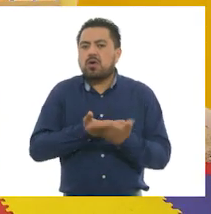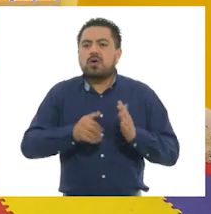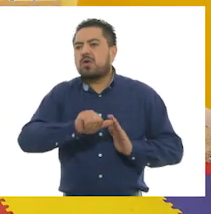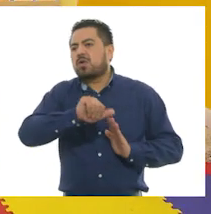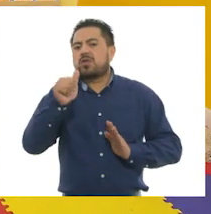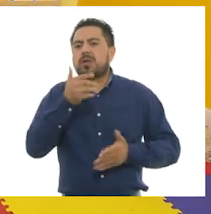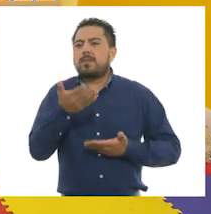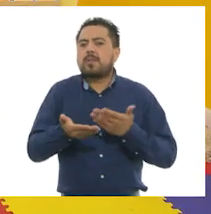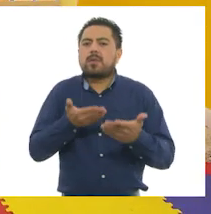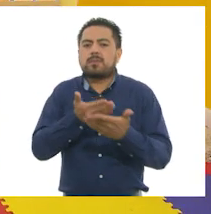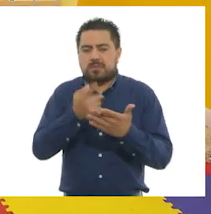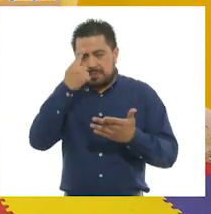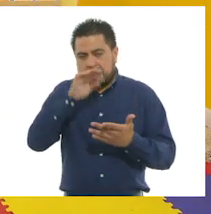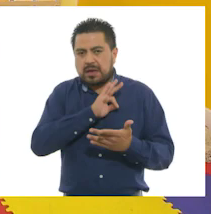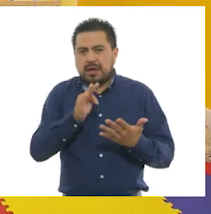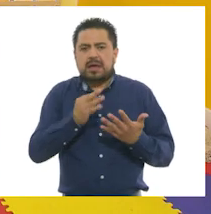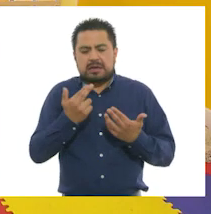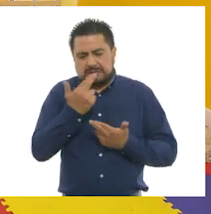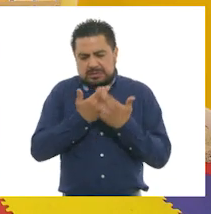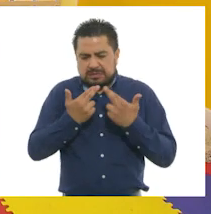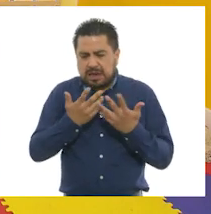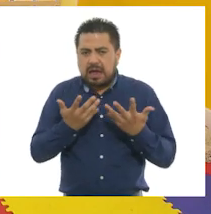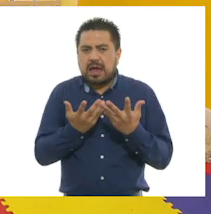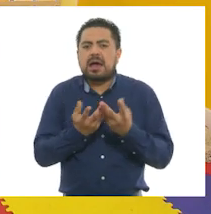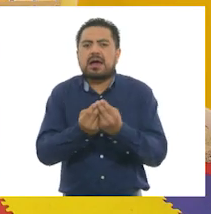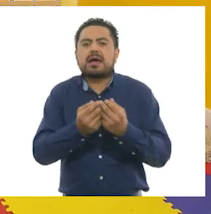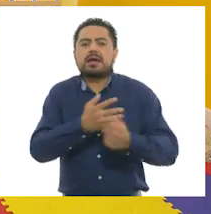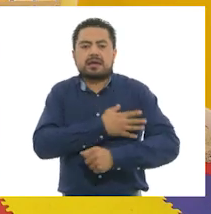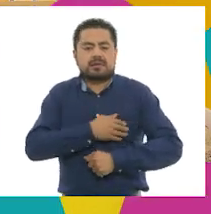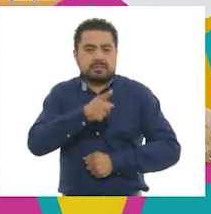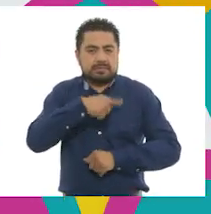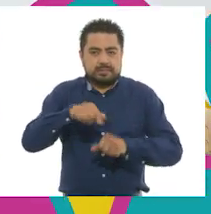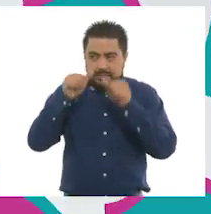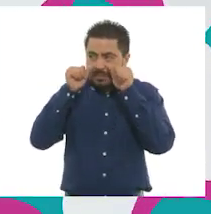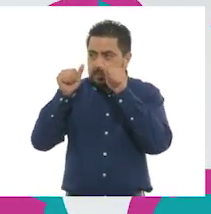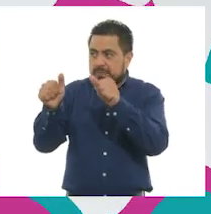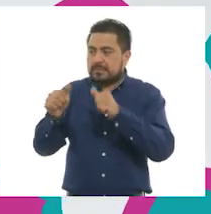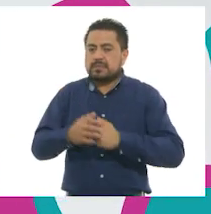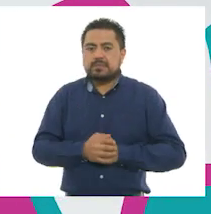otra propuesta para realizar con sus hijas e hijos en casa. Pongan atención.